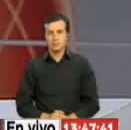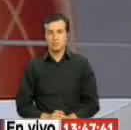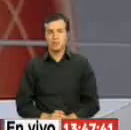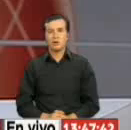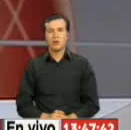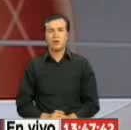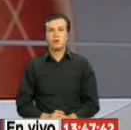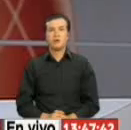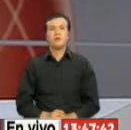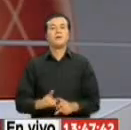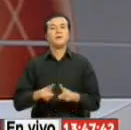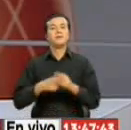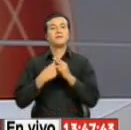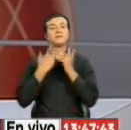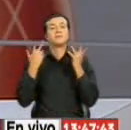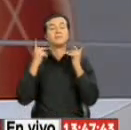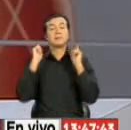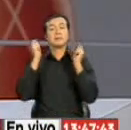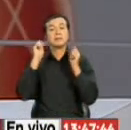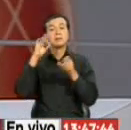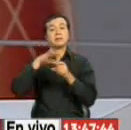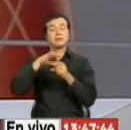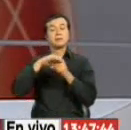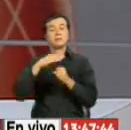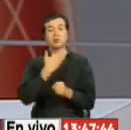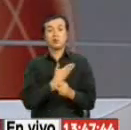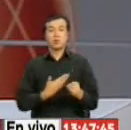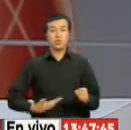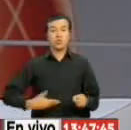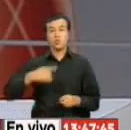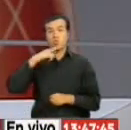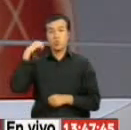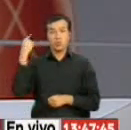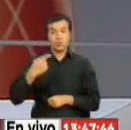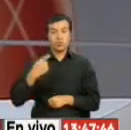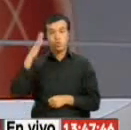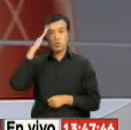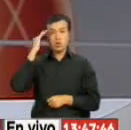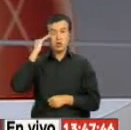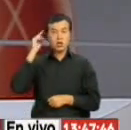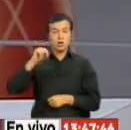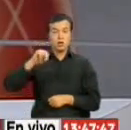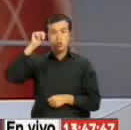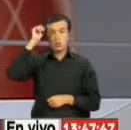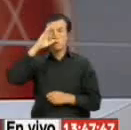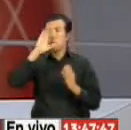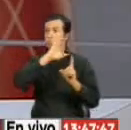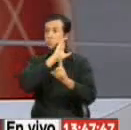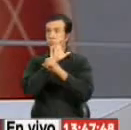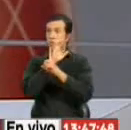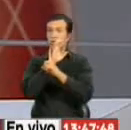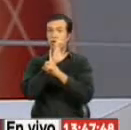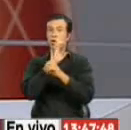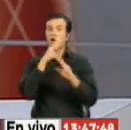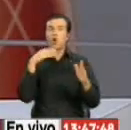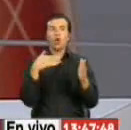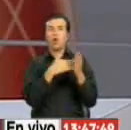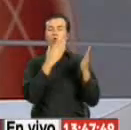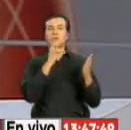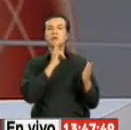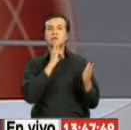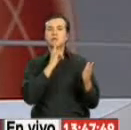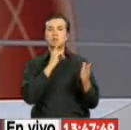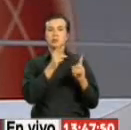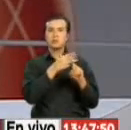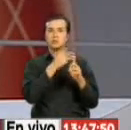y comenzaron las campañas electorales presidenciales en rusia además corea del norte es acusado de ciber ataque masivo de